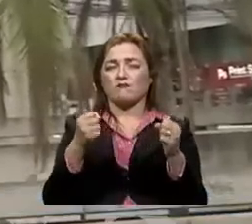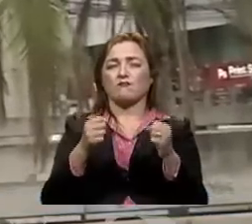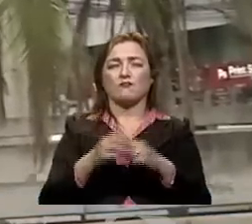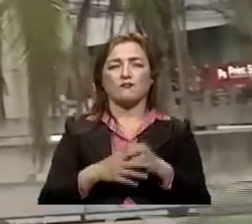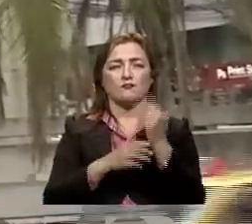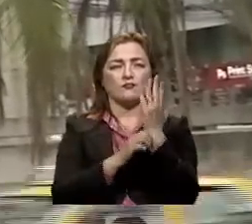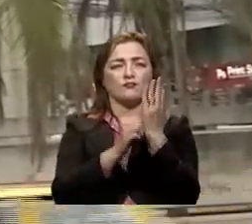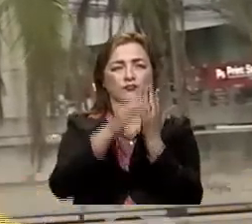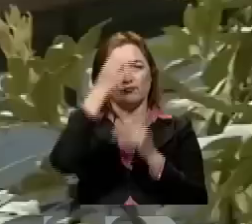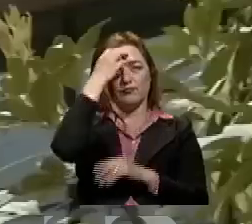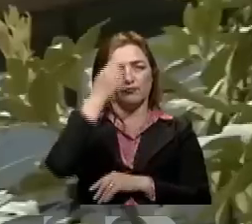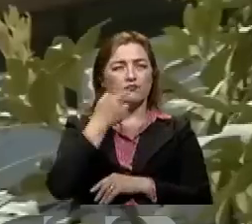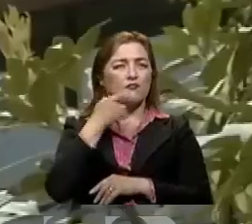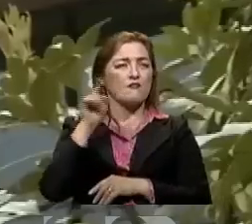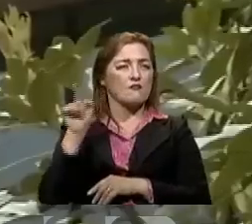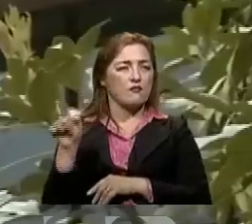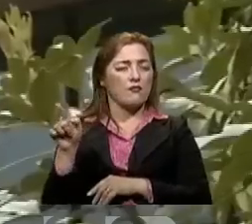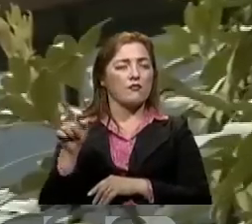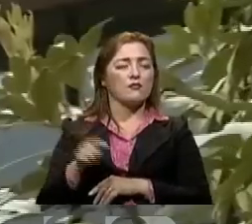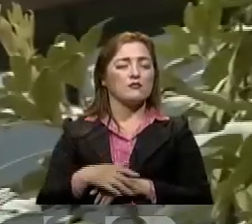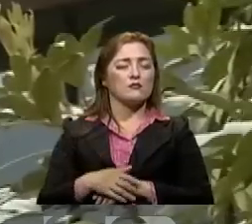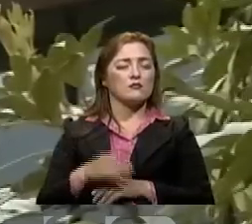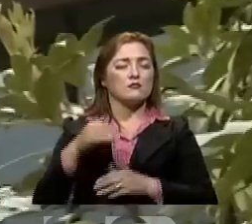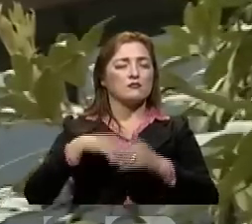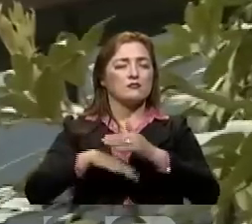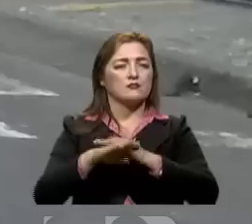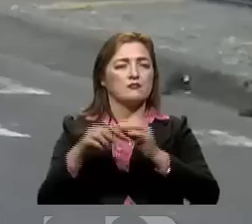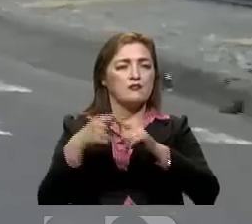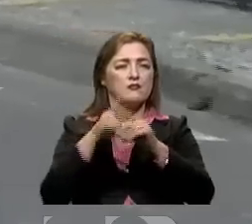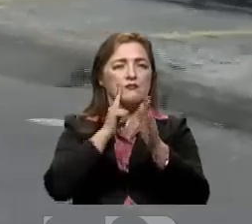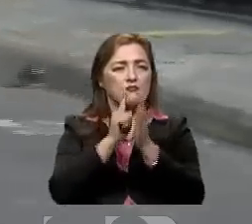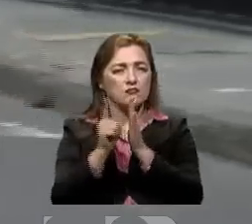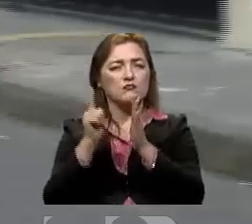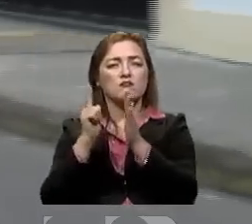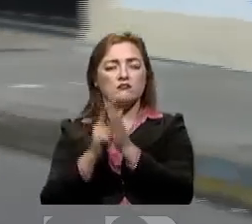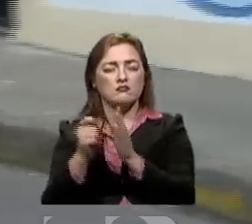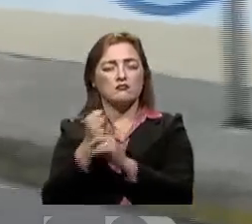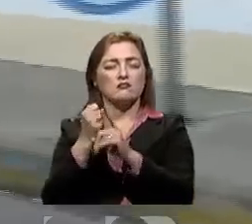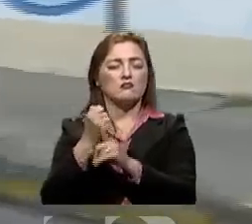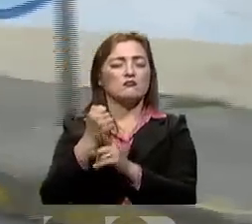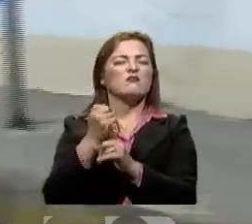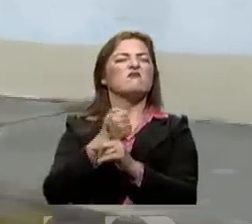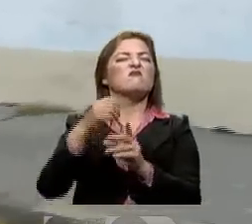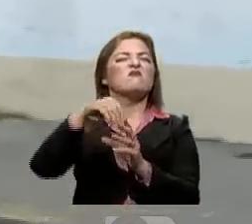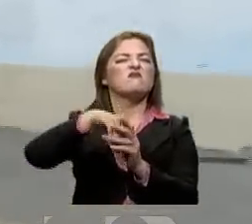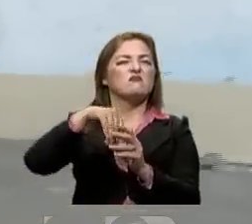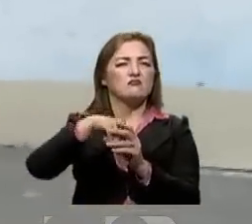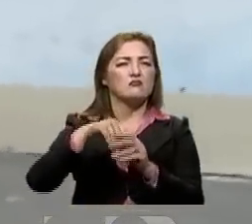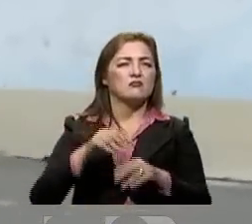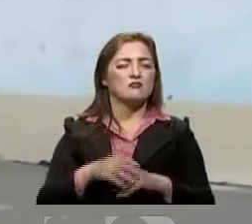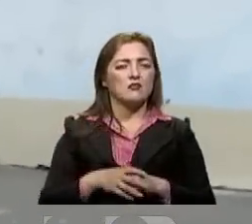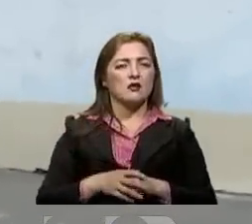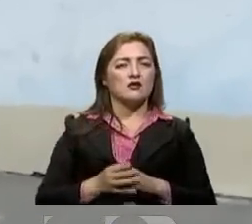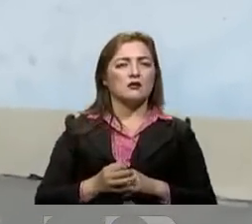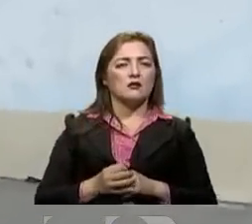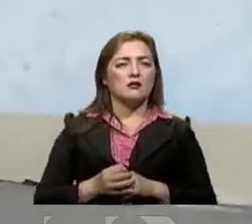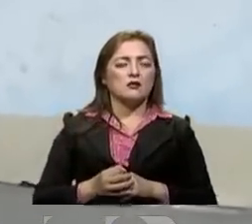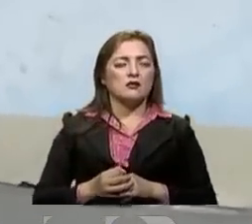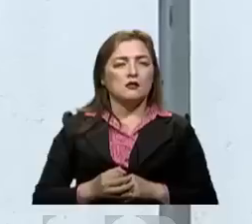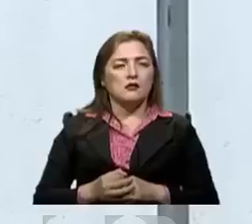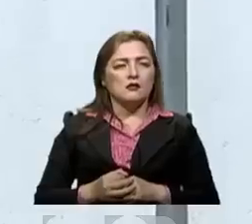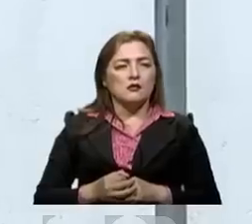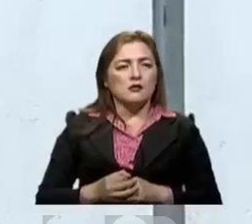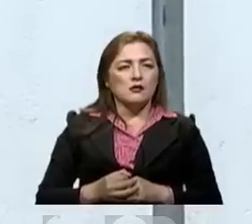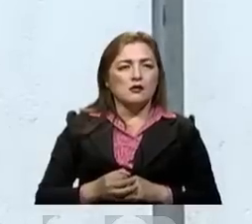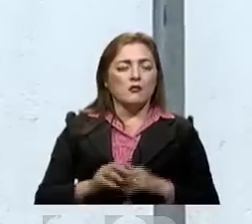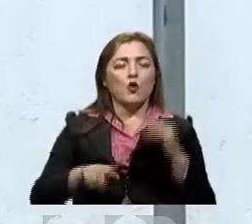desde el Ministerio de Educación aceptan que han ingresado varias denuncias por agresiones dentro del plantel. Sin embargo, afirman que ya está